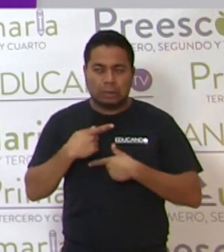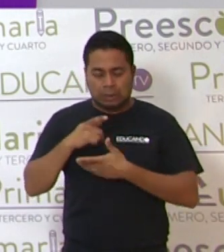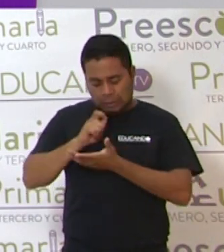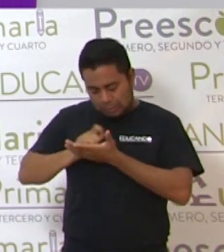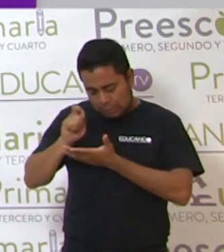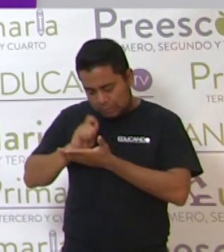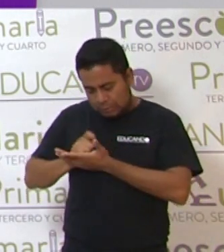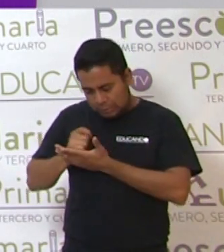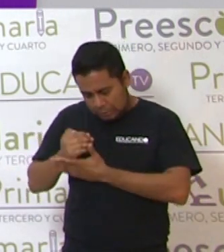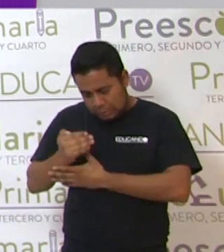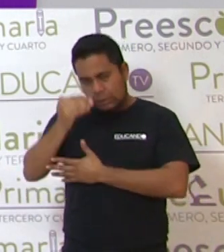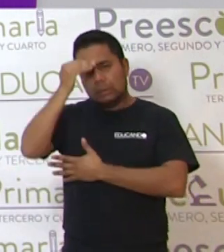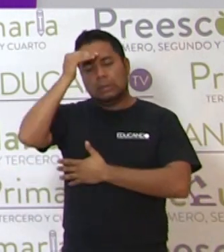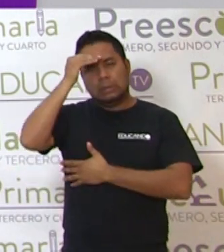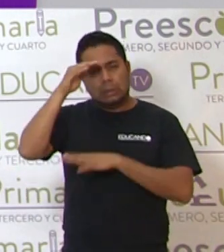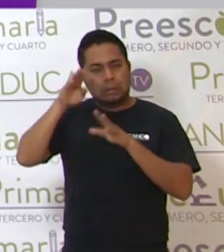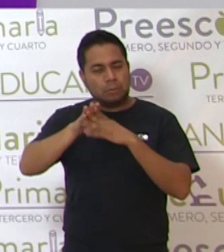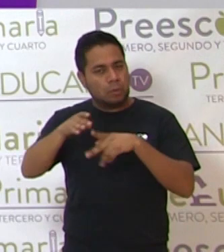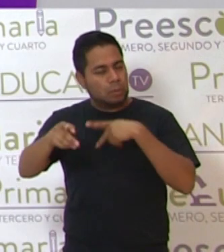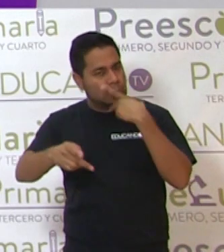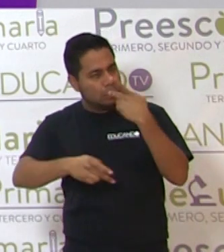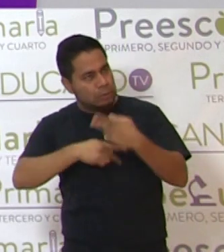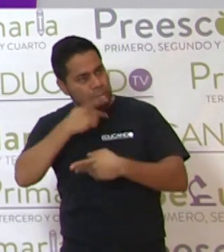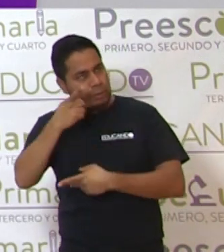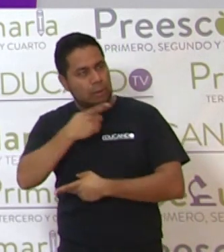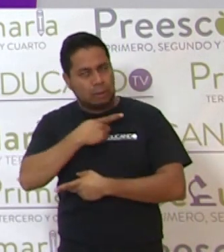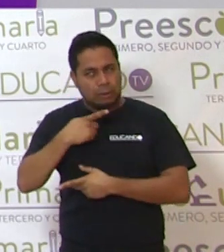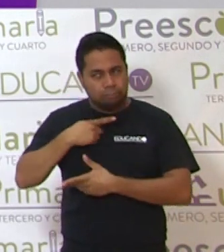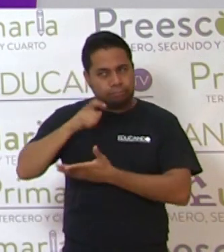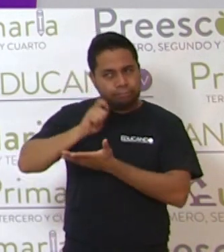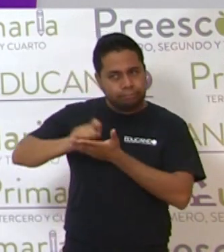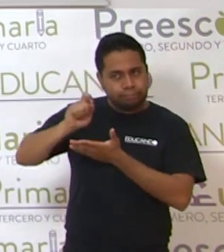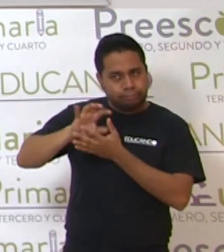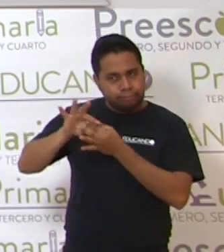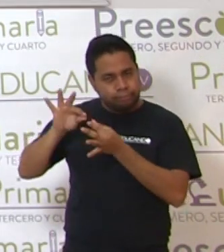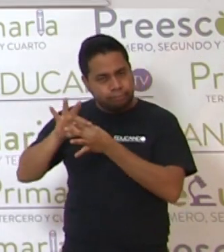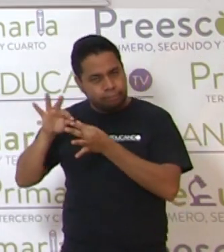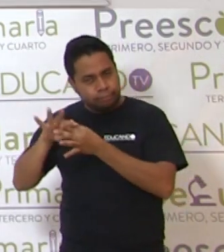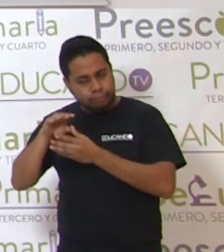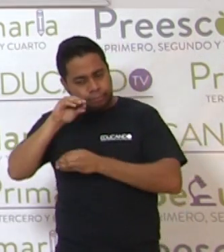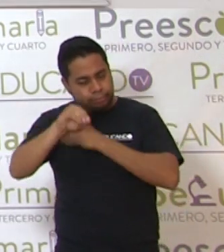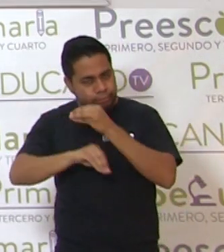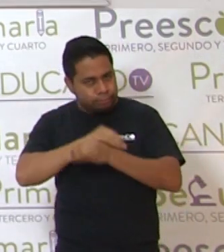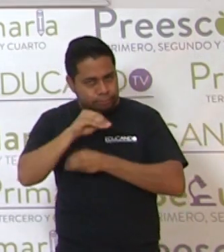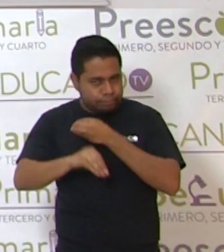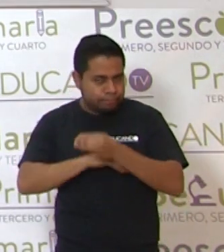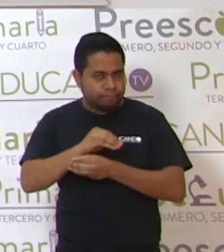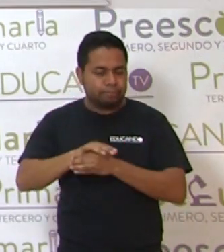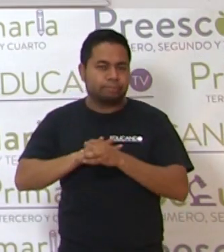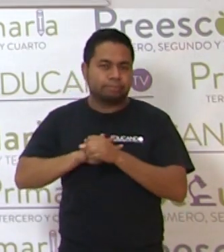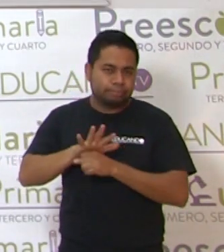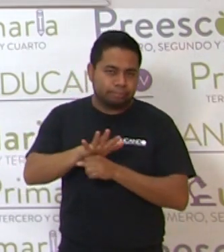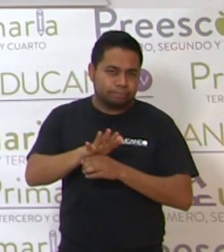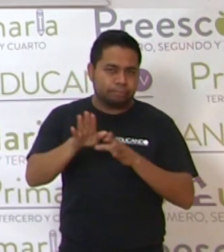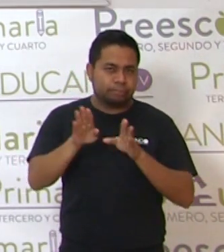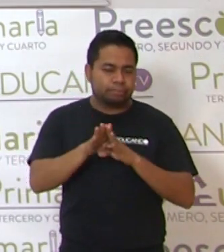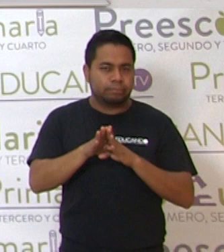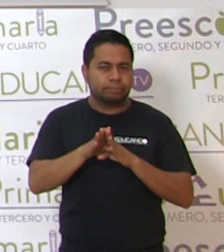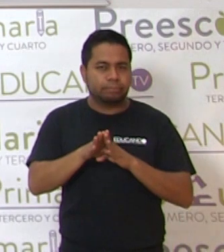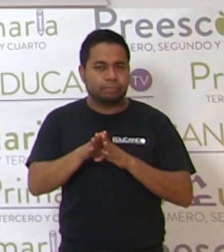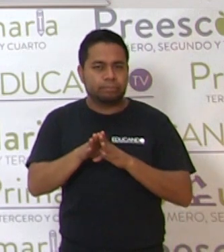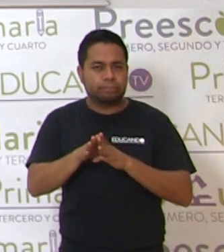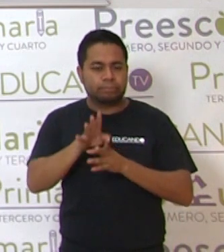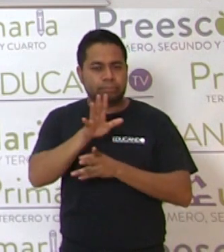la poesía o los elementos se tienen que redactar poniendo o como si fuera un bebé el que